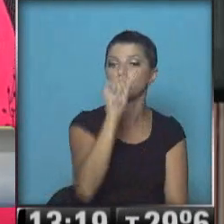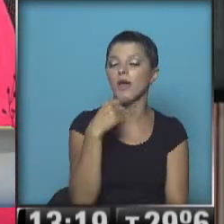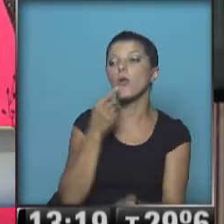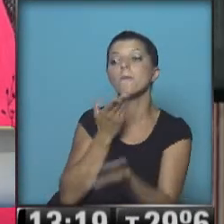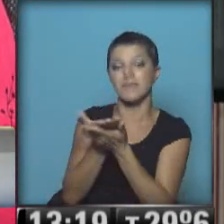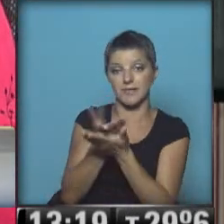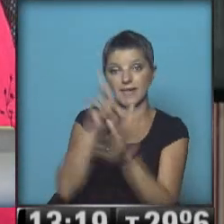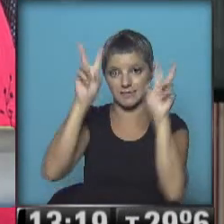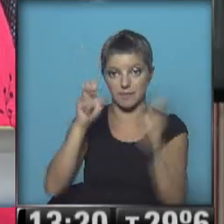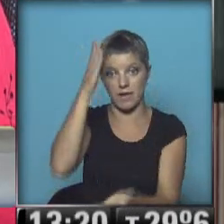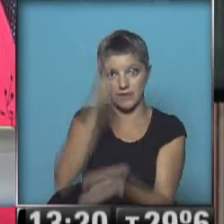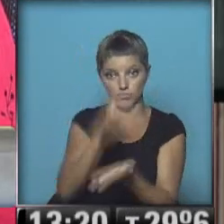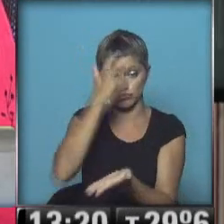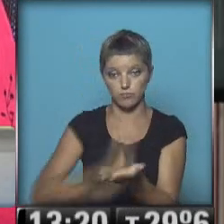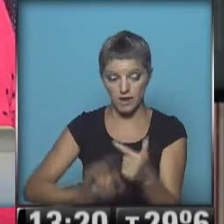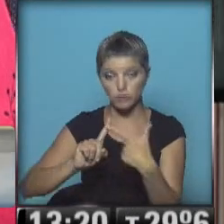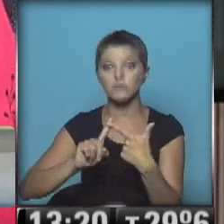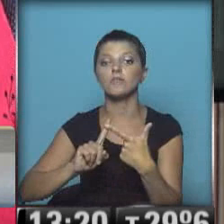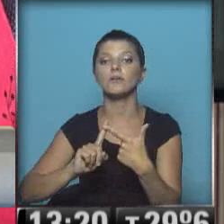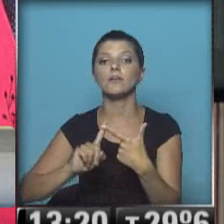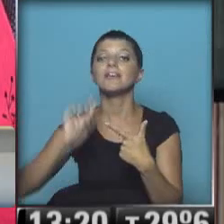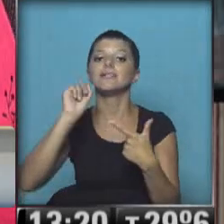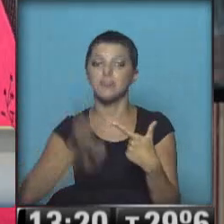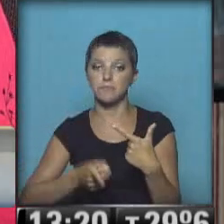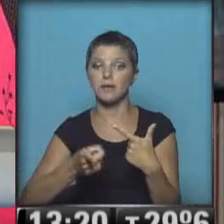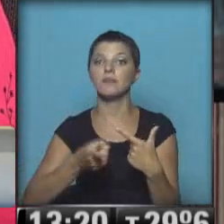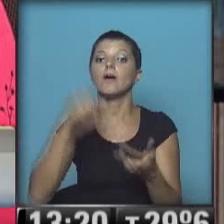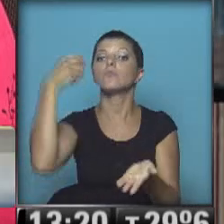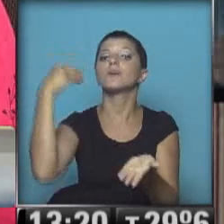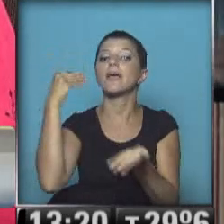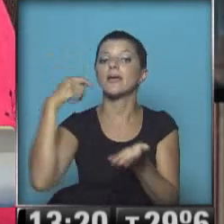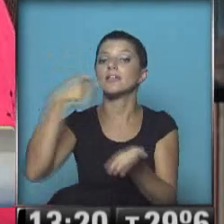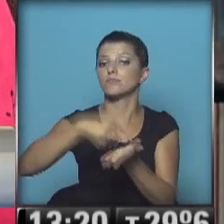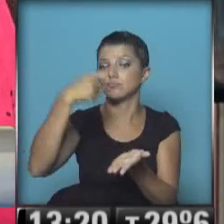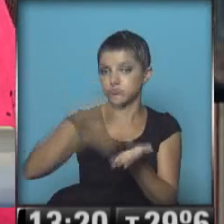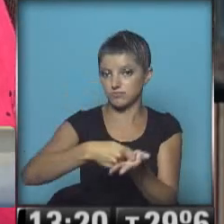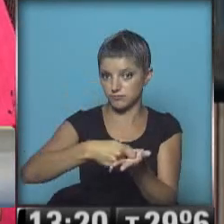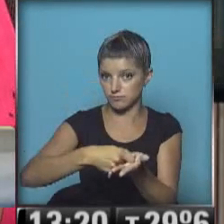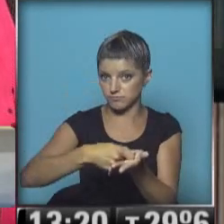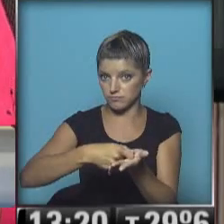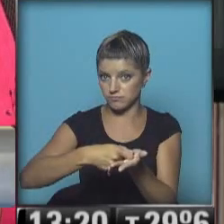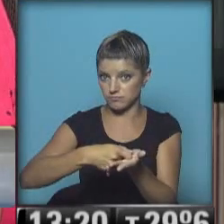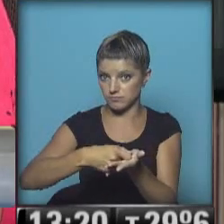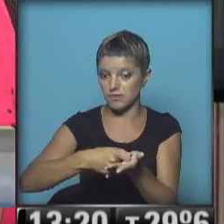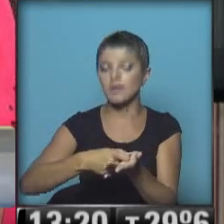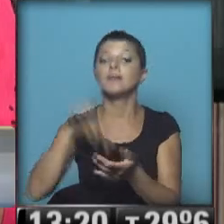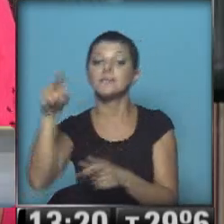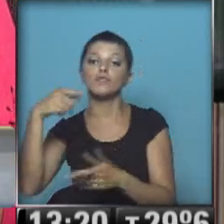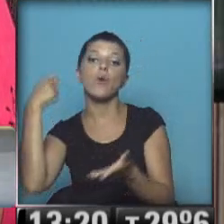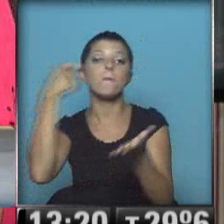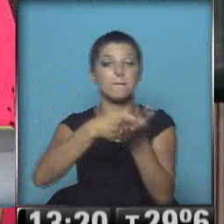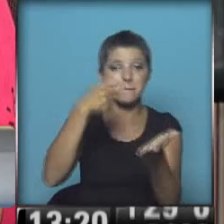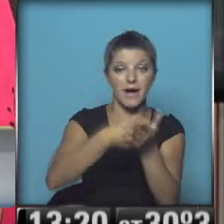este derechos humanos que acabamos hos de comentar y también indemnizaciones pretenden indemnizar que cobrar indemnizaciones por